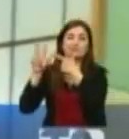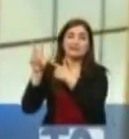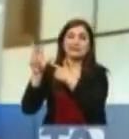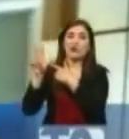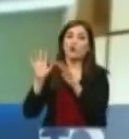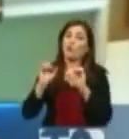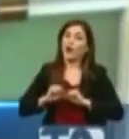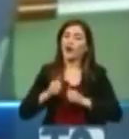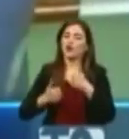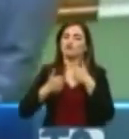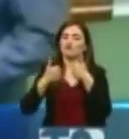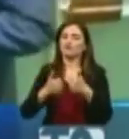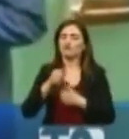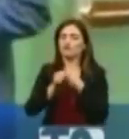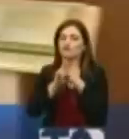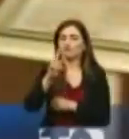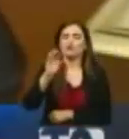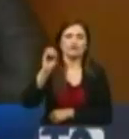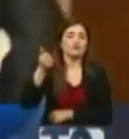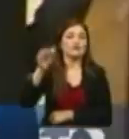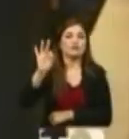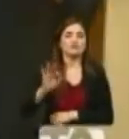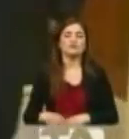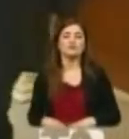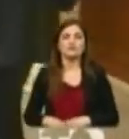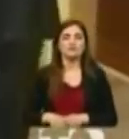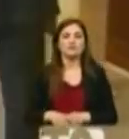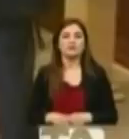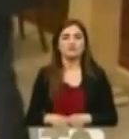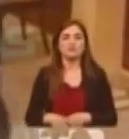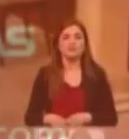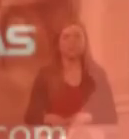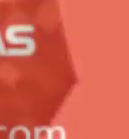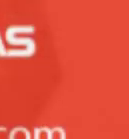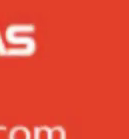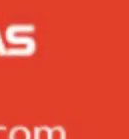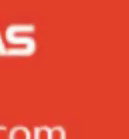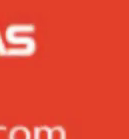sus posibles candidaturas al 2019. Carlos Acoto, 24 horas.